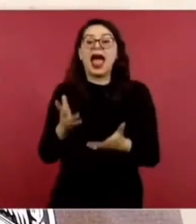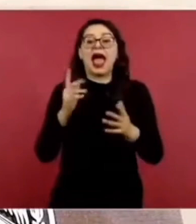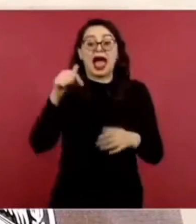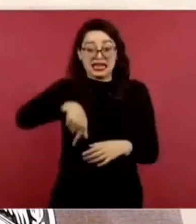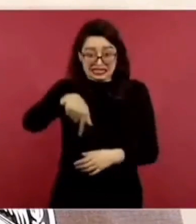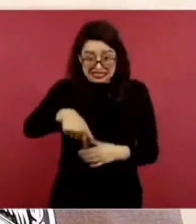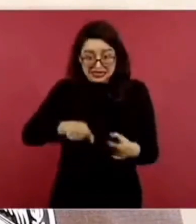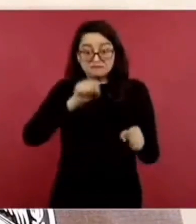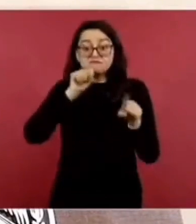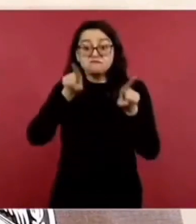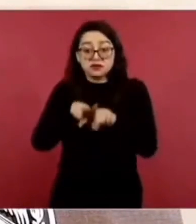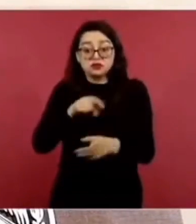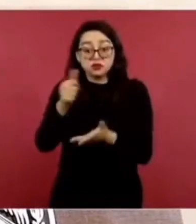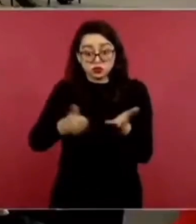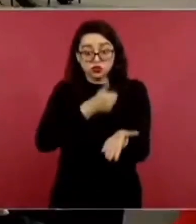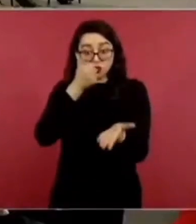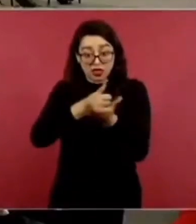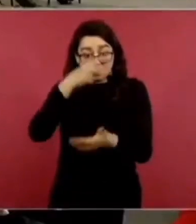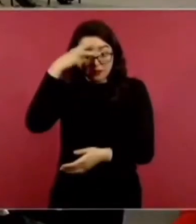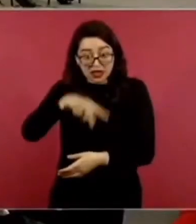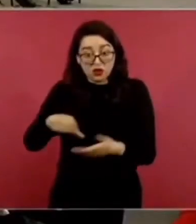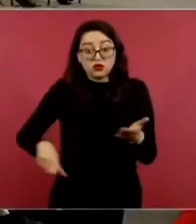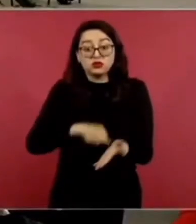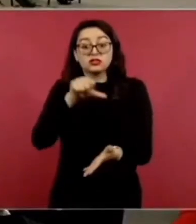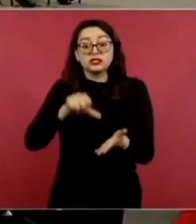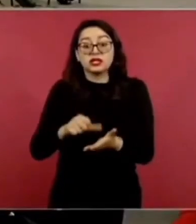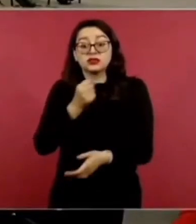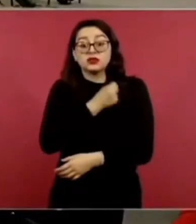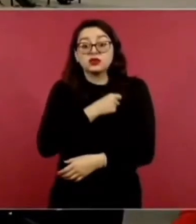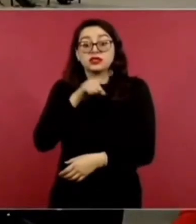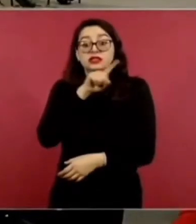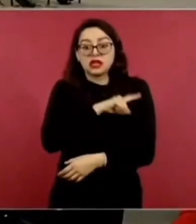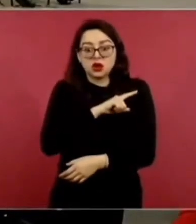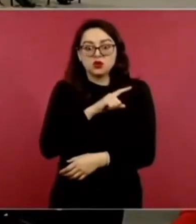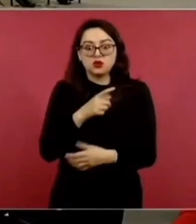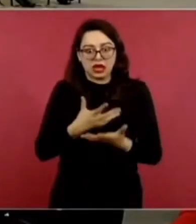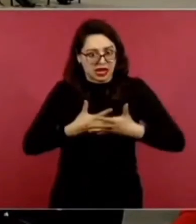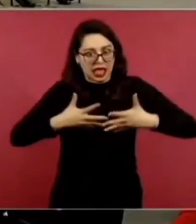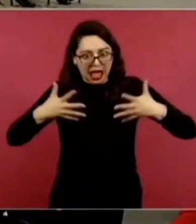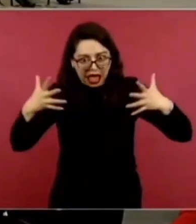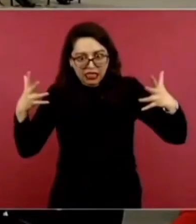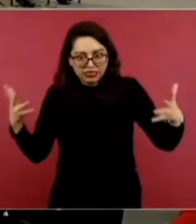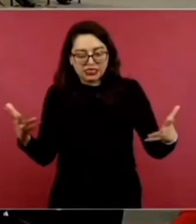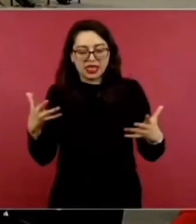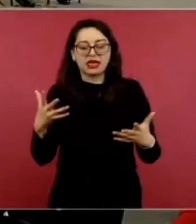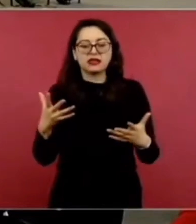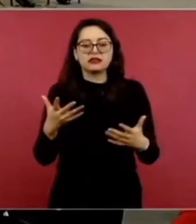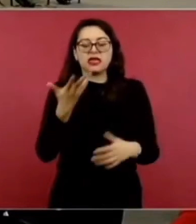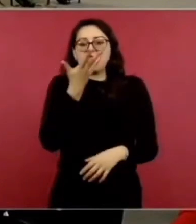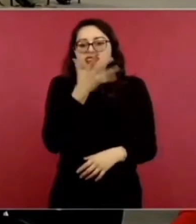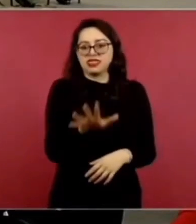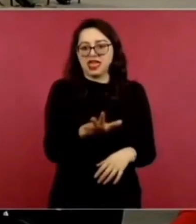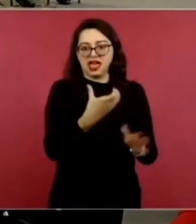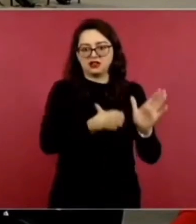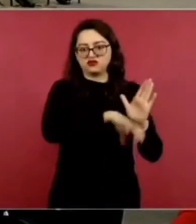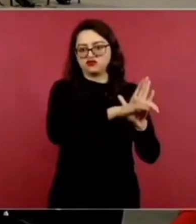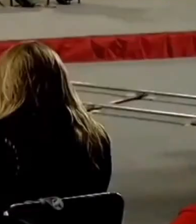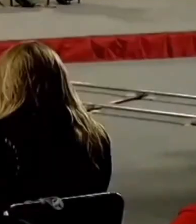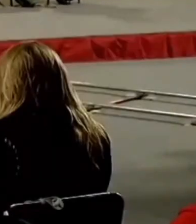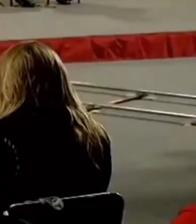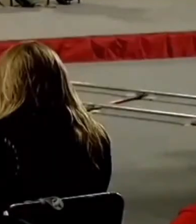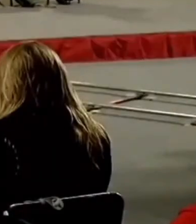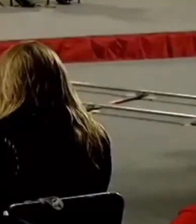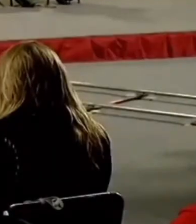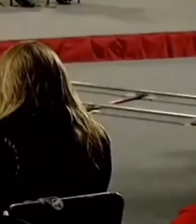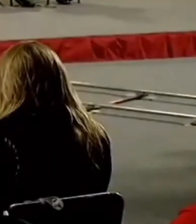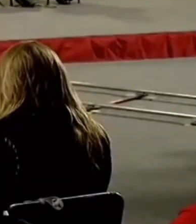significa esto? Que tienen 10 consultorios y estos pueden tener rayos X, pueden tener mastógrafo, pero los que más nos interesan son los